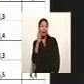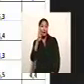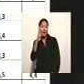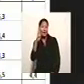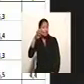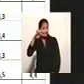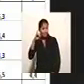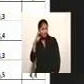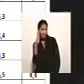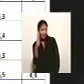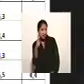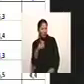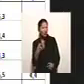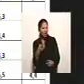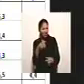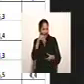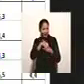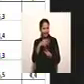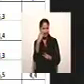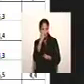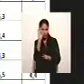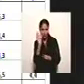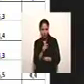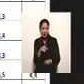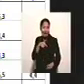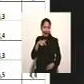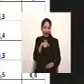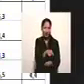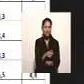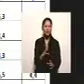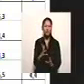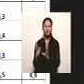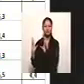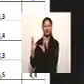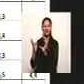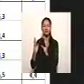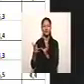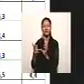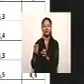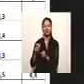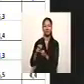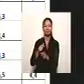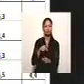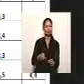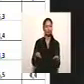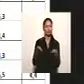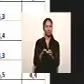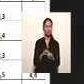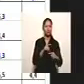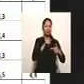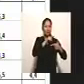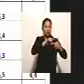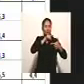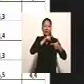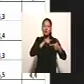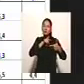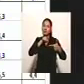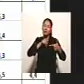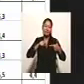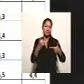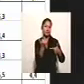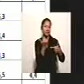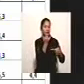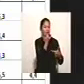el sector donde está almacenamiento, transporte y carga, viene teniendo un crecimiento mediocre y no se han tomado